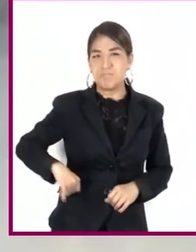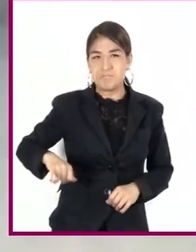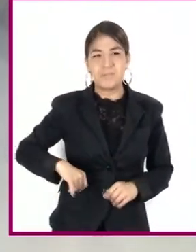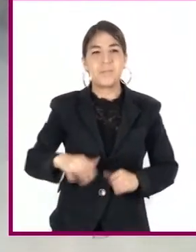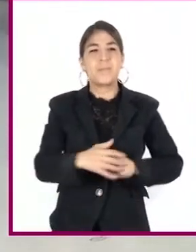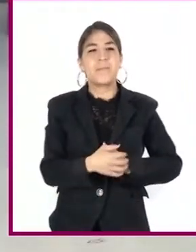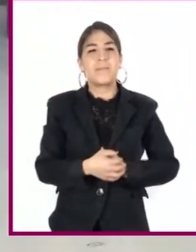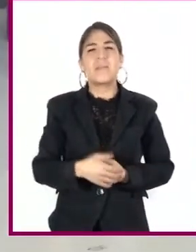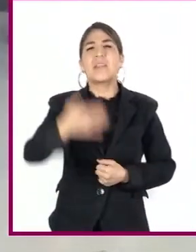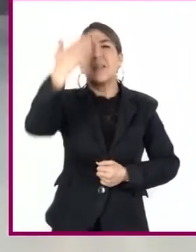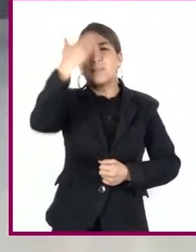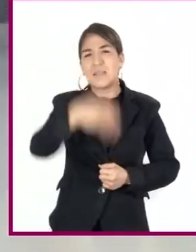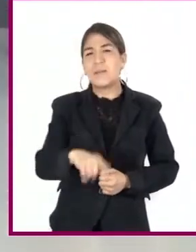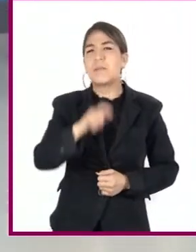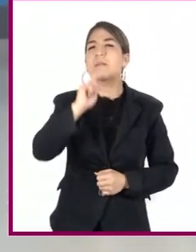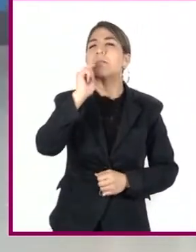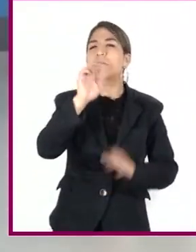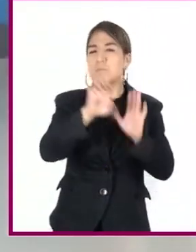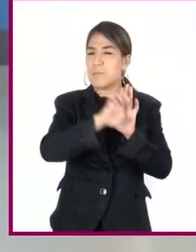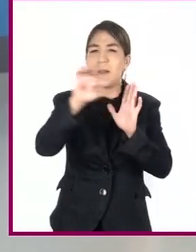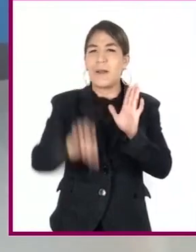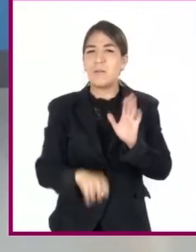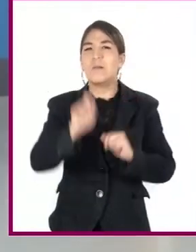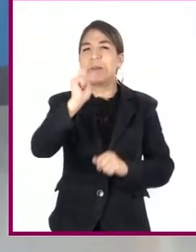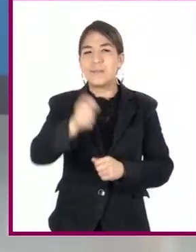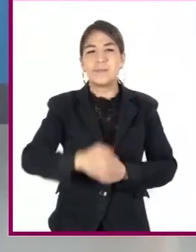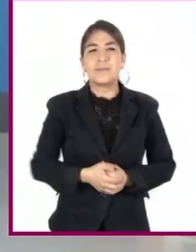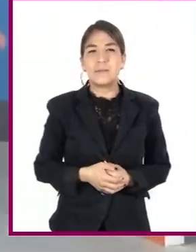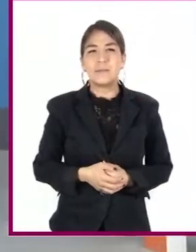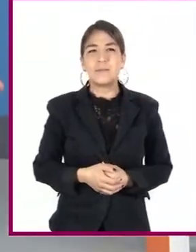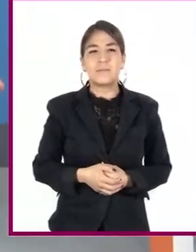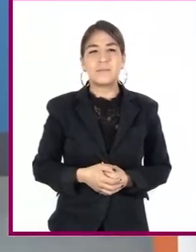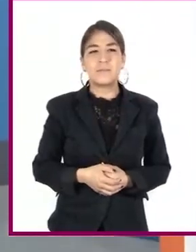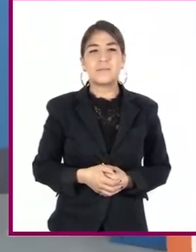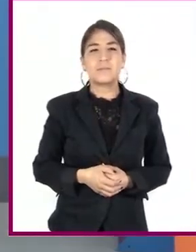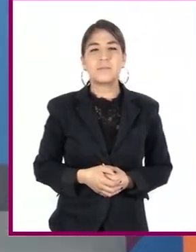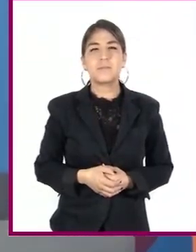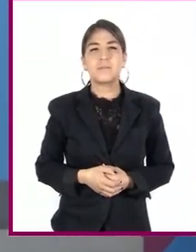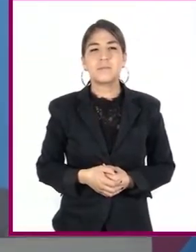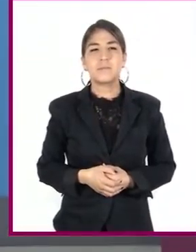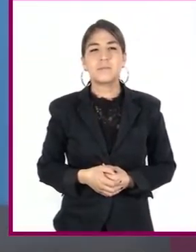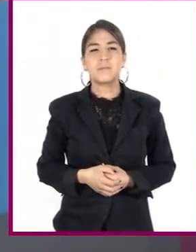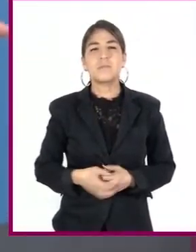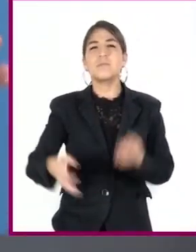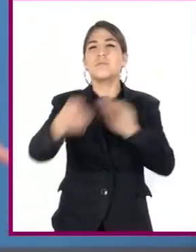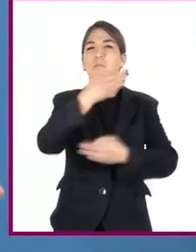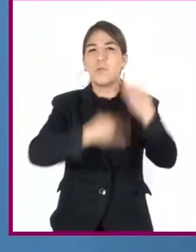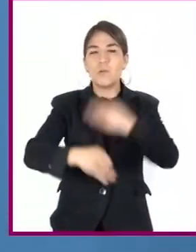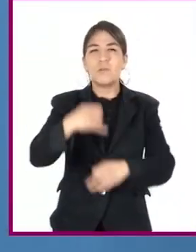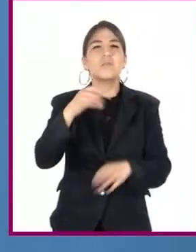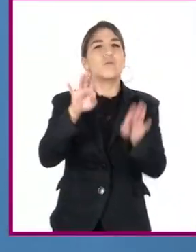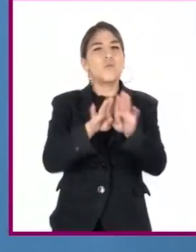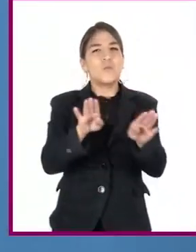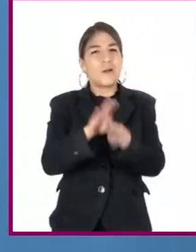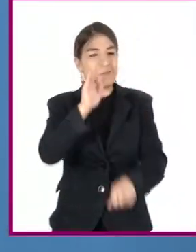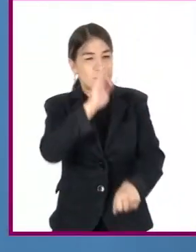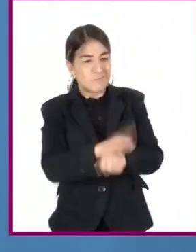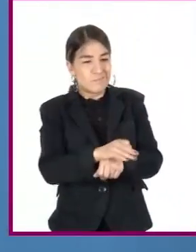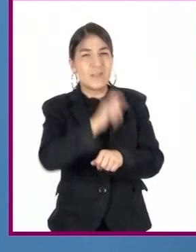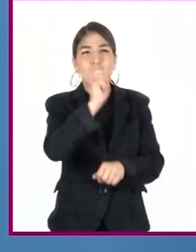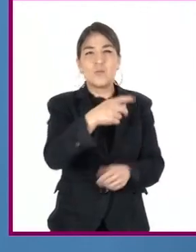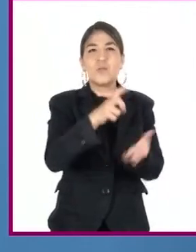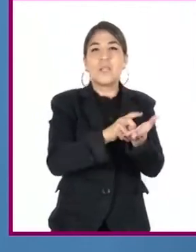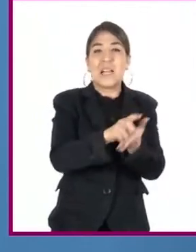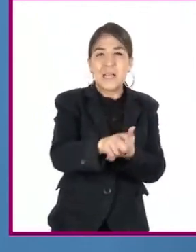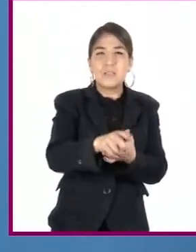por ejemplo, que se hace referencia a la lucha incansable por la defensa de los derechos que están plasmados